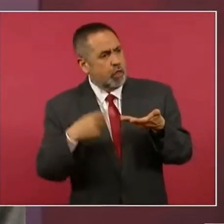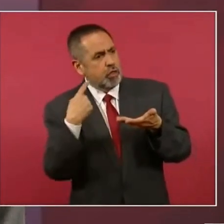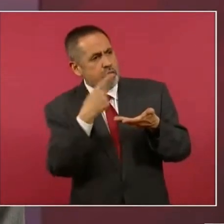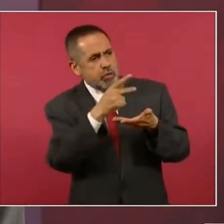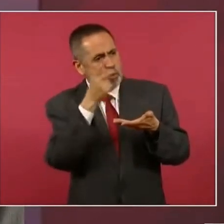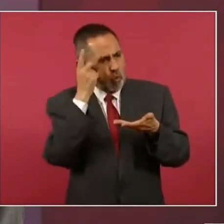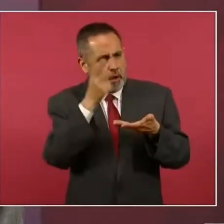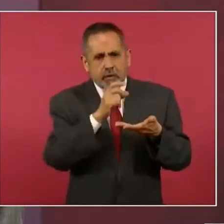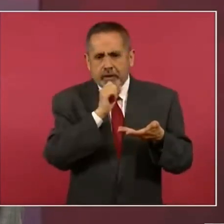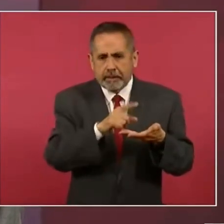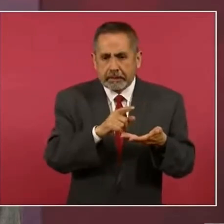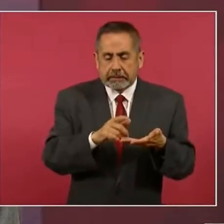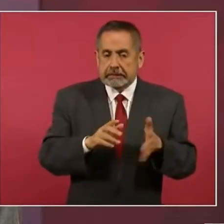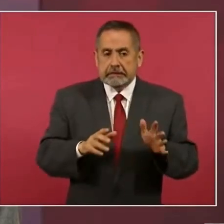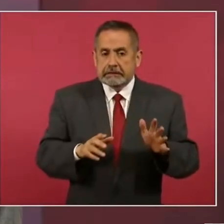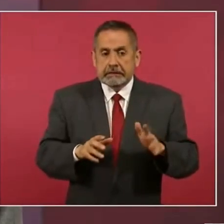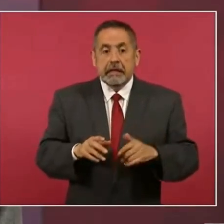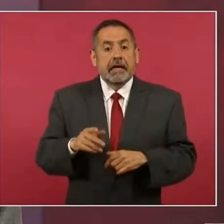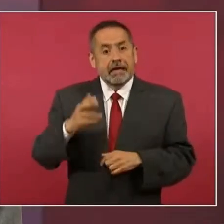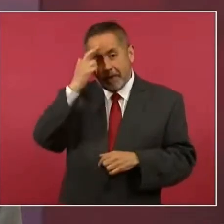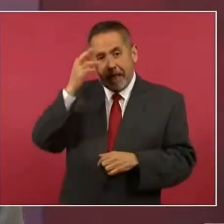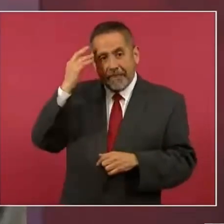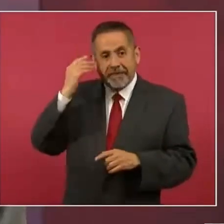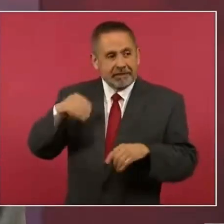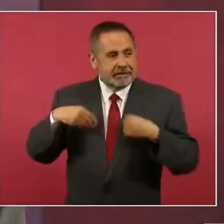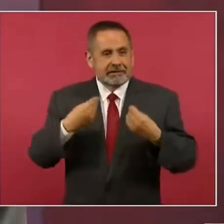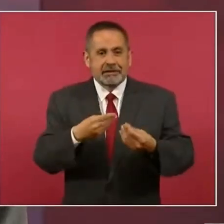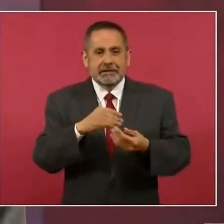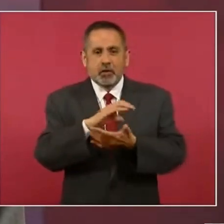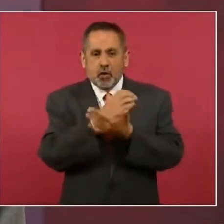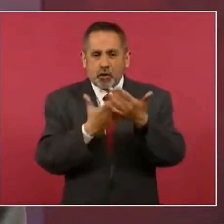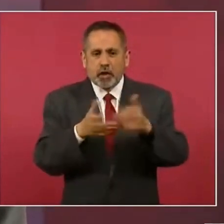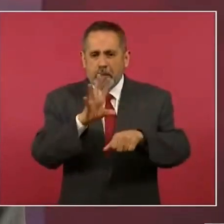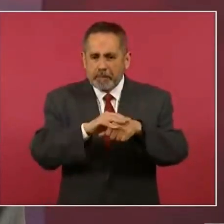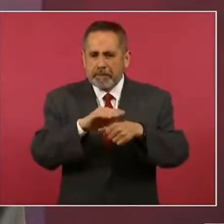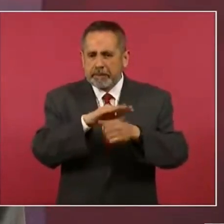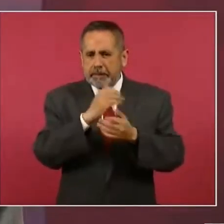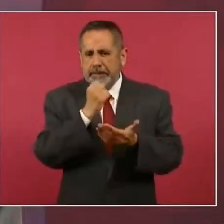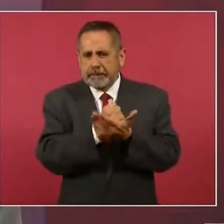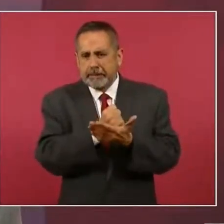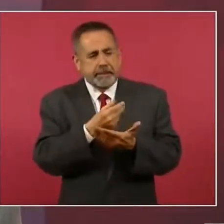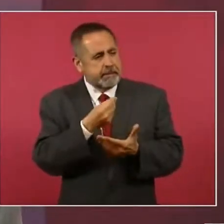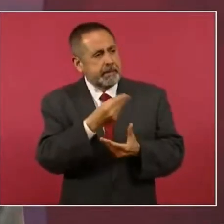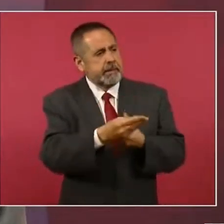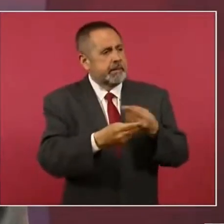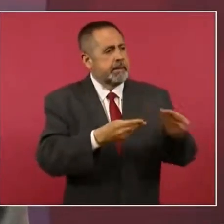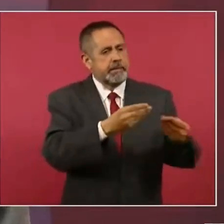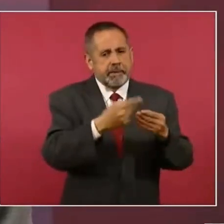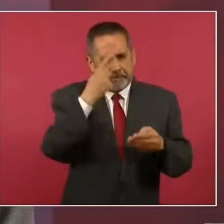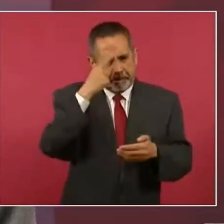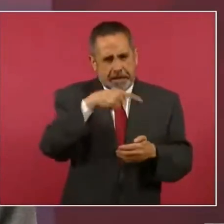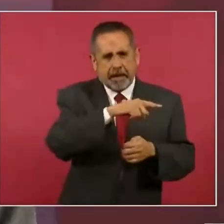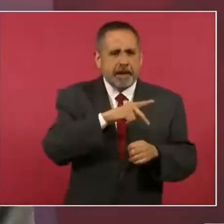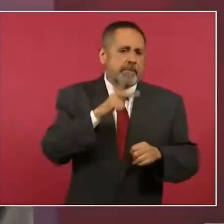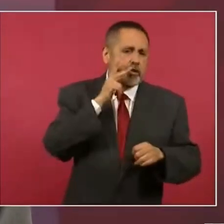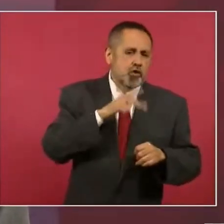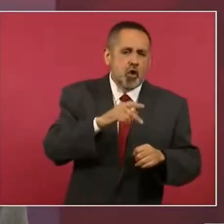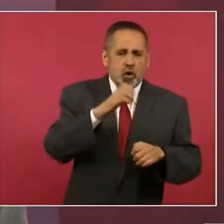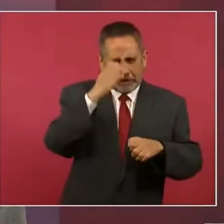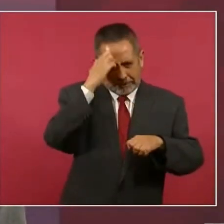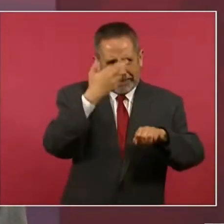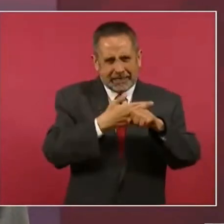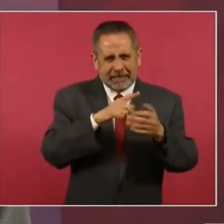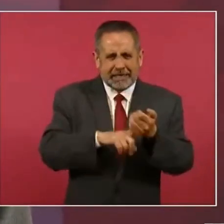Entonces, es cuando se entregan las concesiones para todas las empresas petroleras extranjeras, entre otras